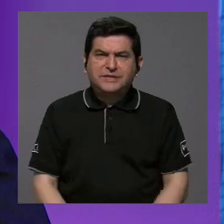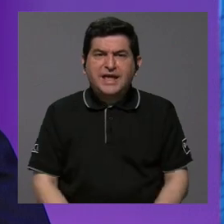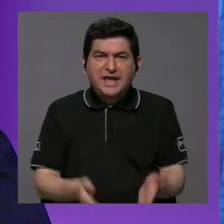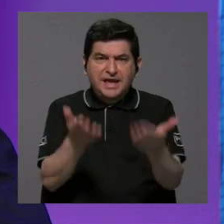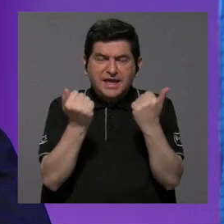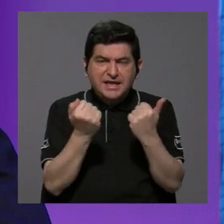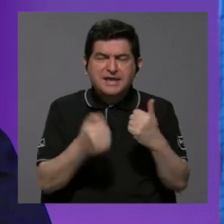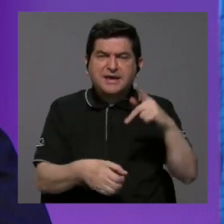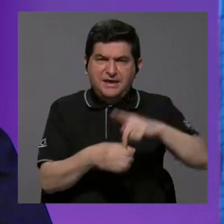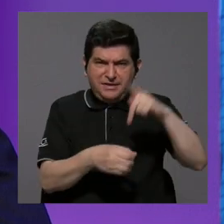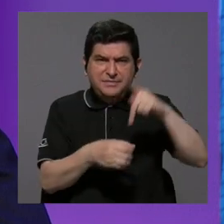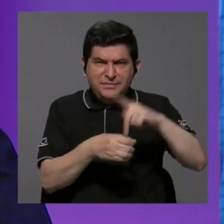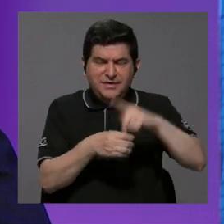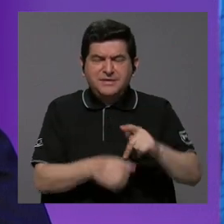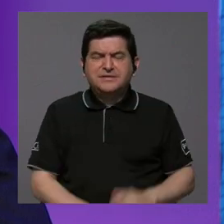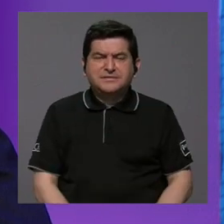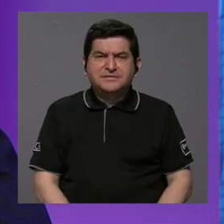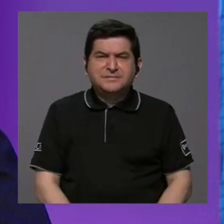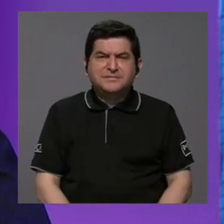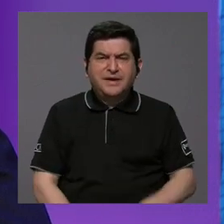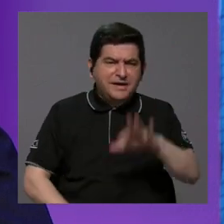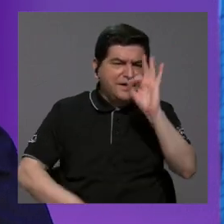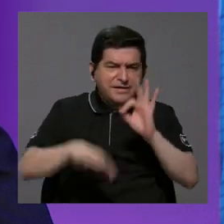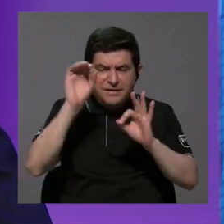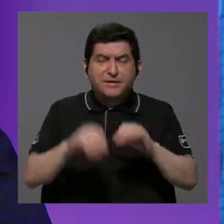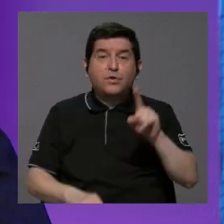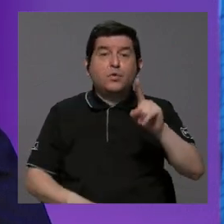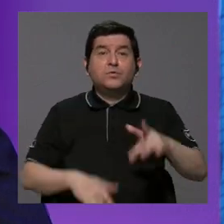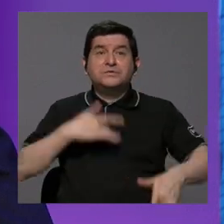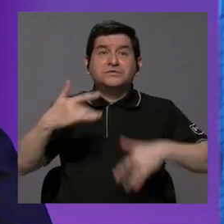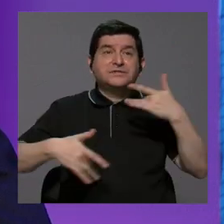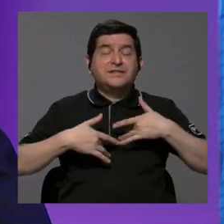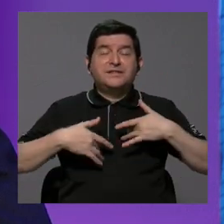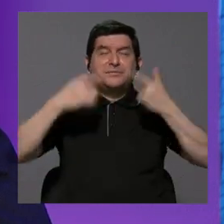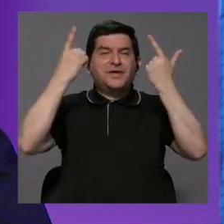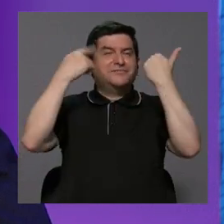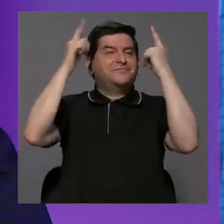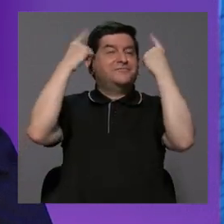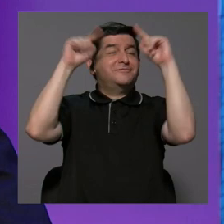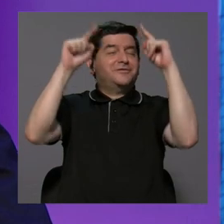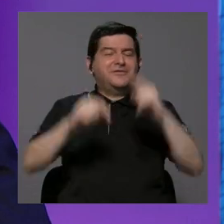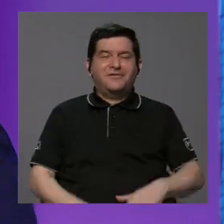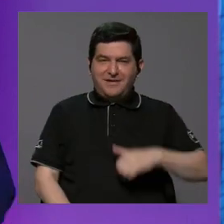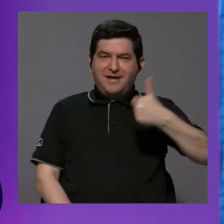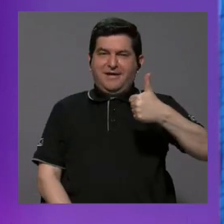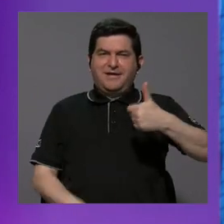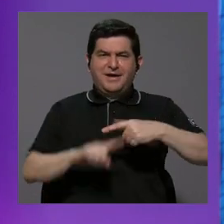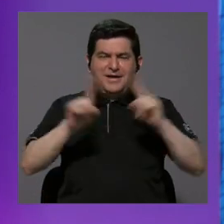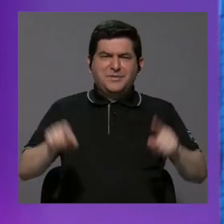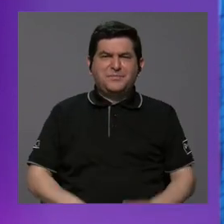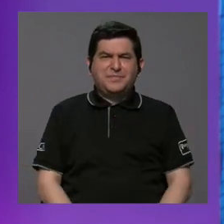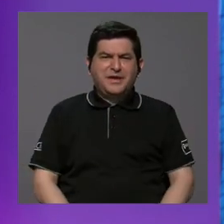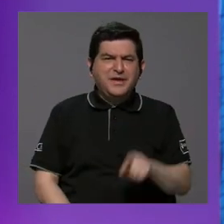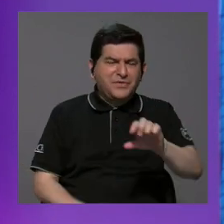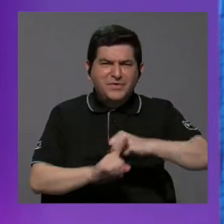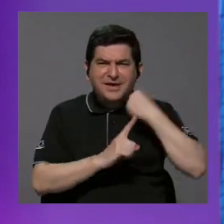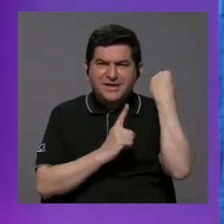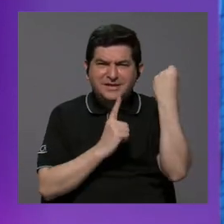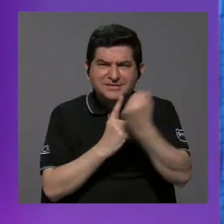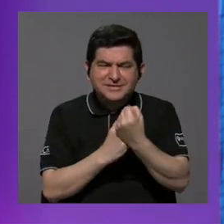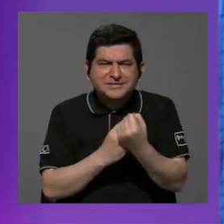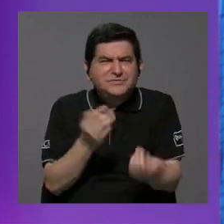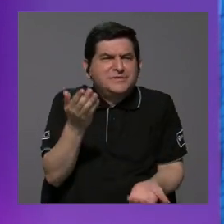querés audicionar obviamente hay un sentido de logro cuando se gana la audición Pero cómo reversaste esa situación